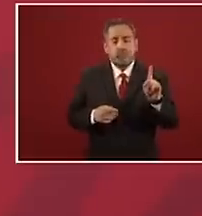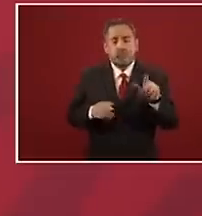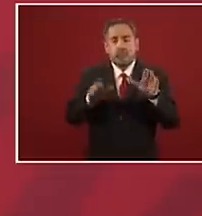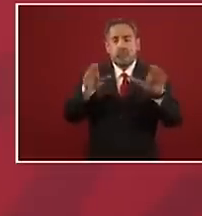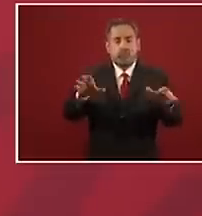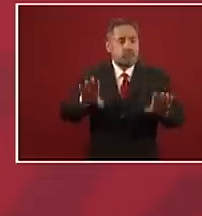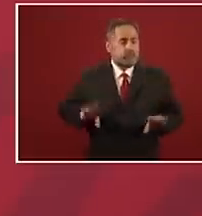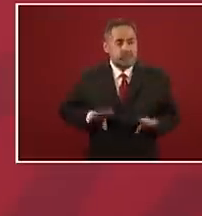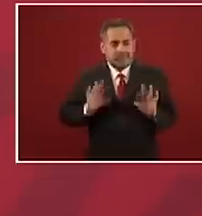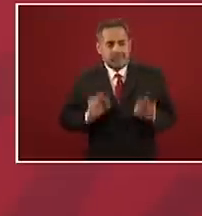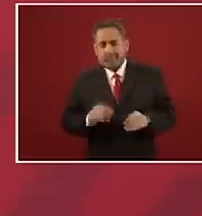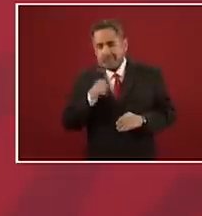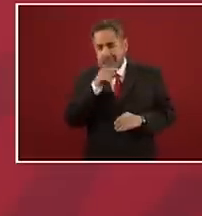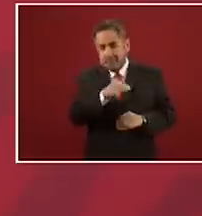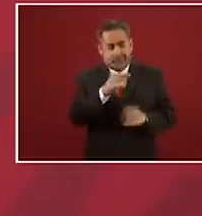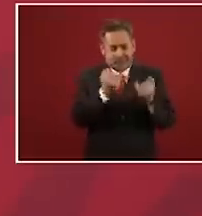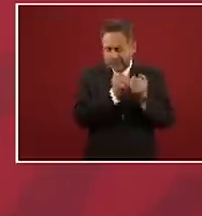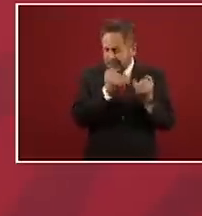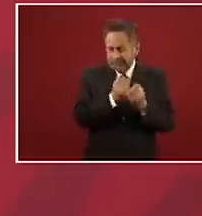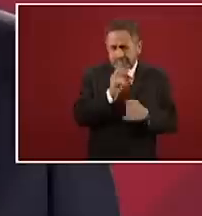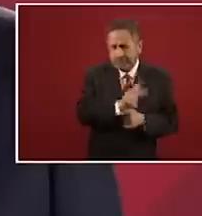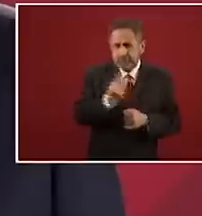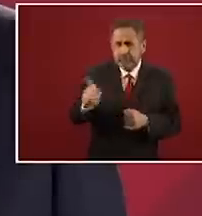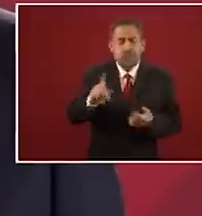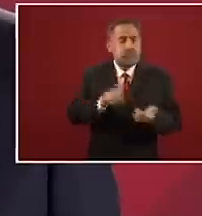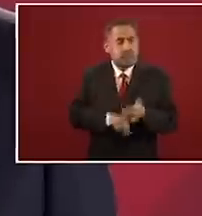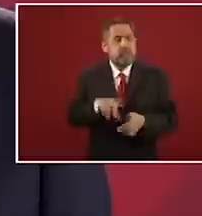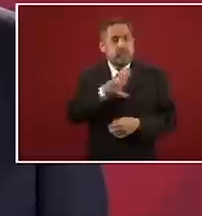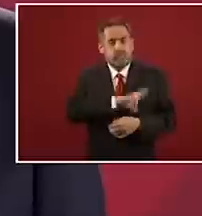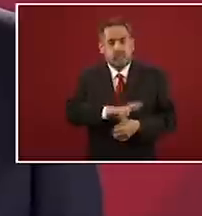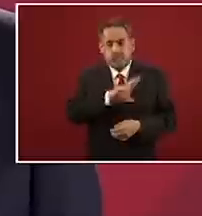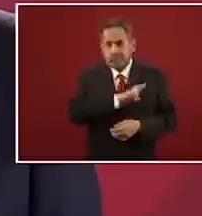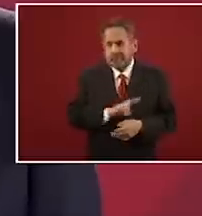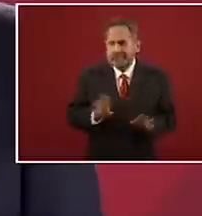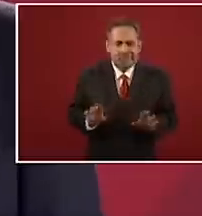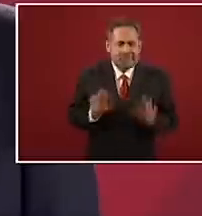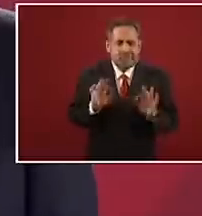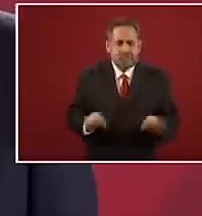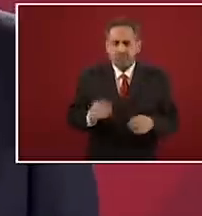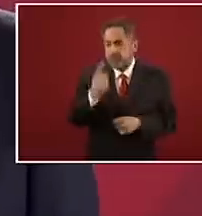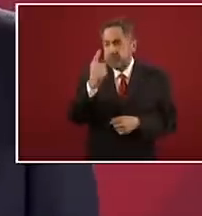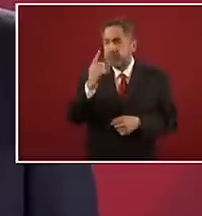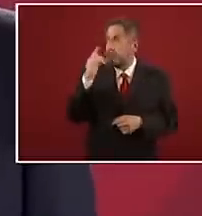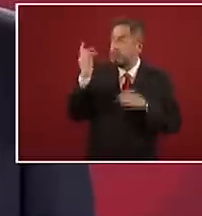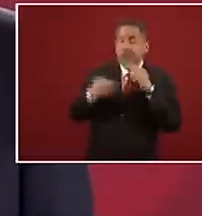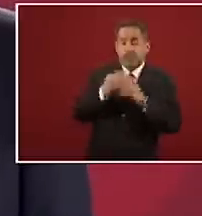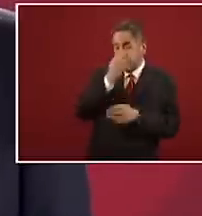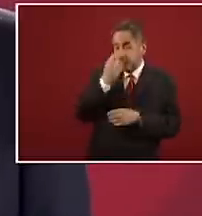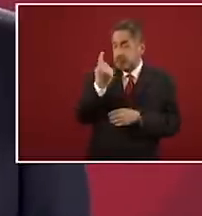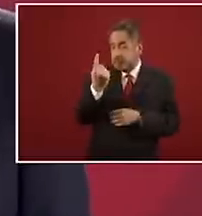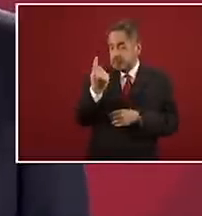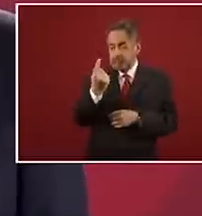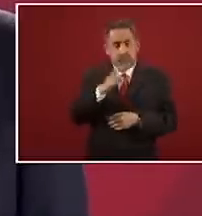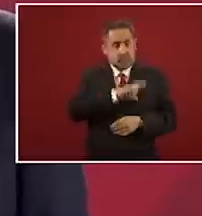con estas características que se renta? Uno solo.